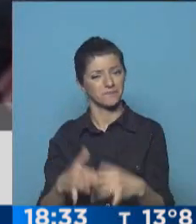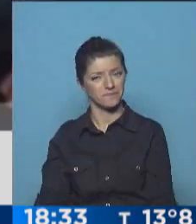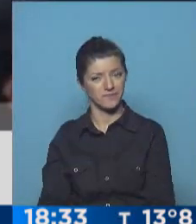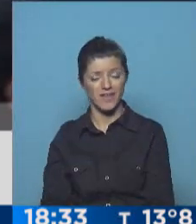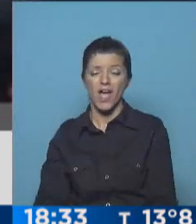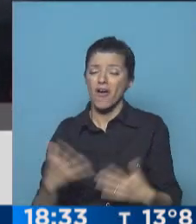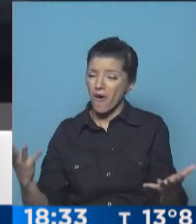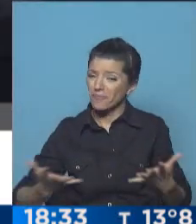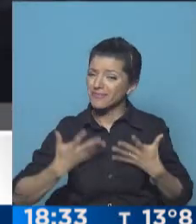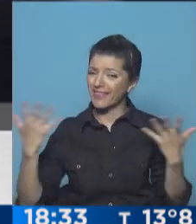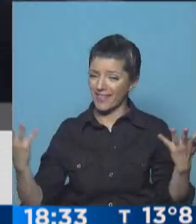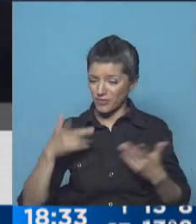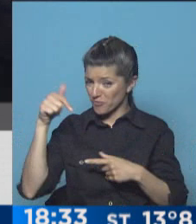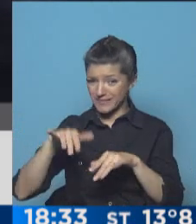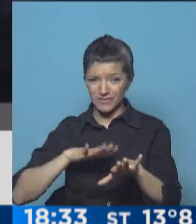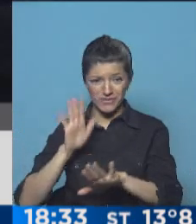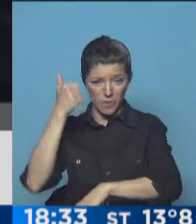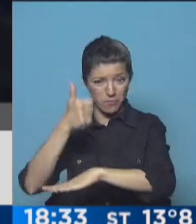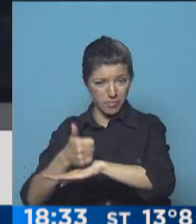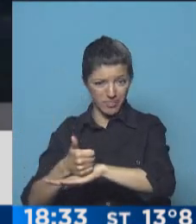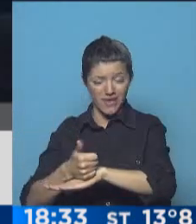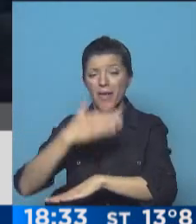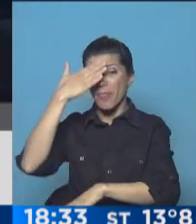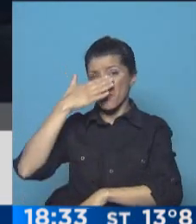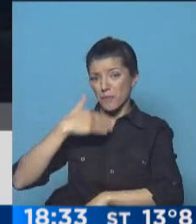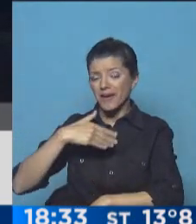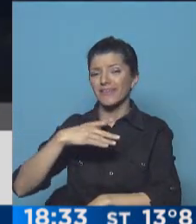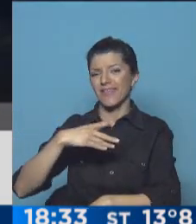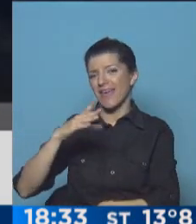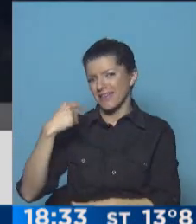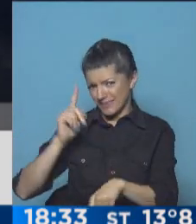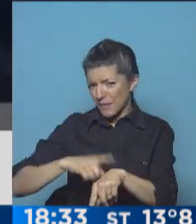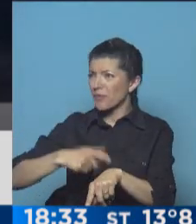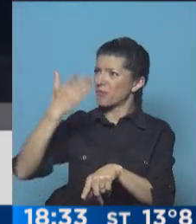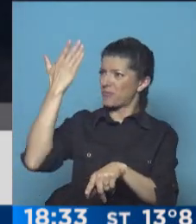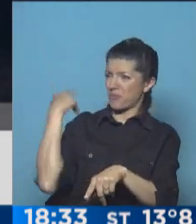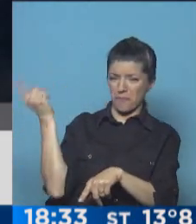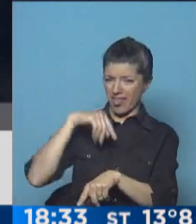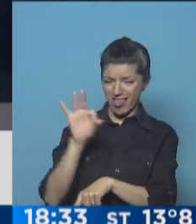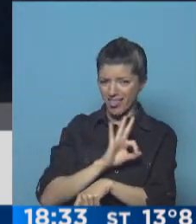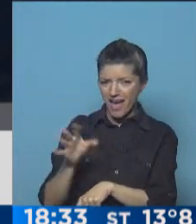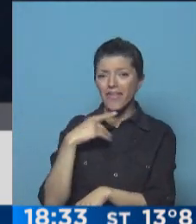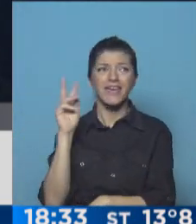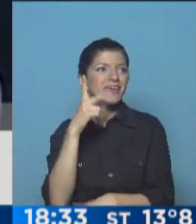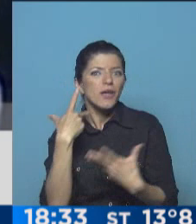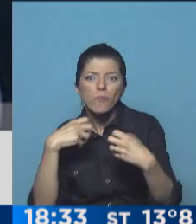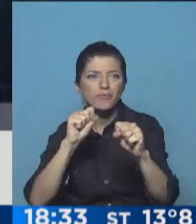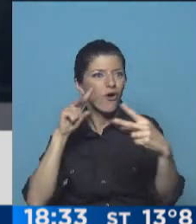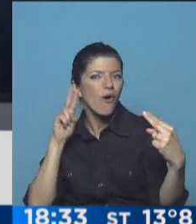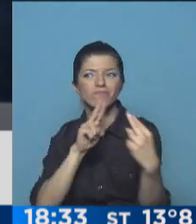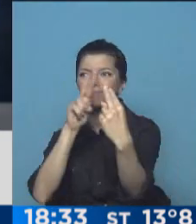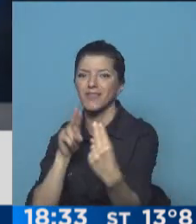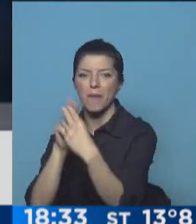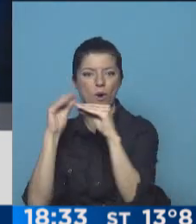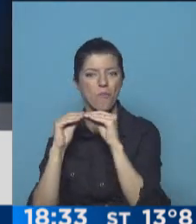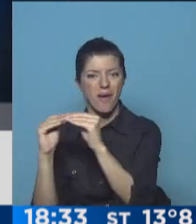Muy contento de estar acá. Después de mucho tiempo que no venía, de encontrarme con viejos y queridos compañeros, con